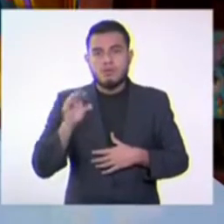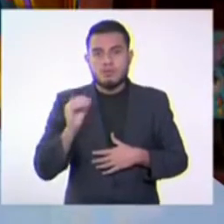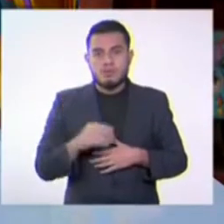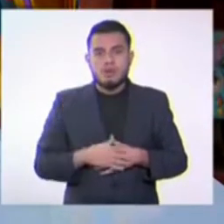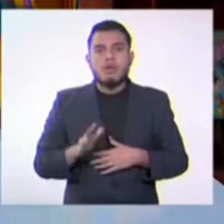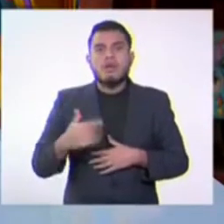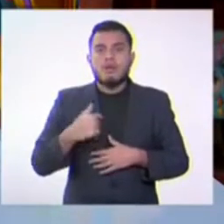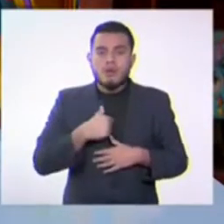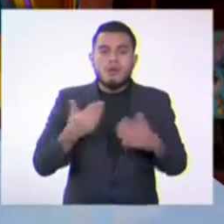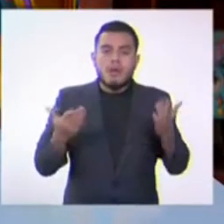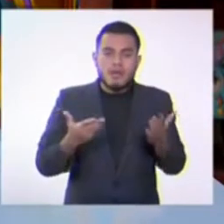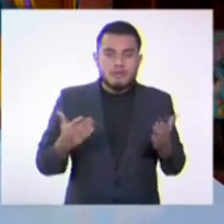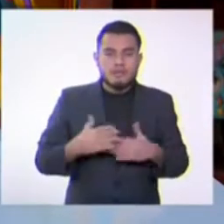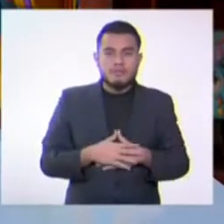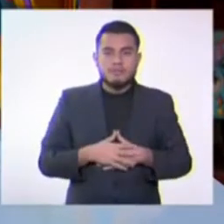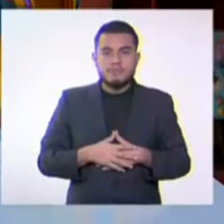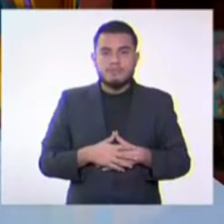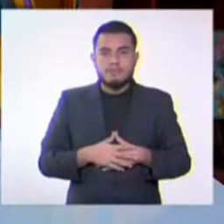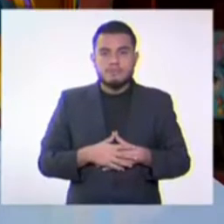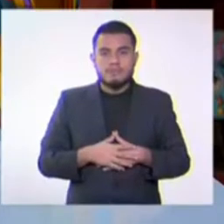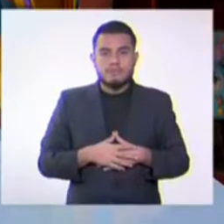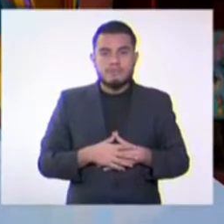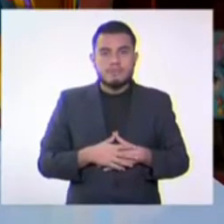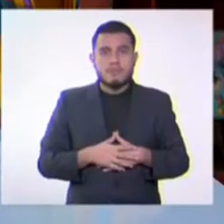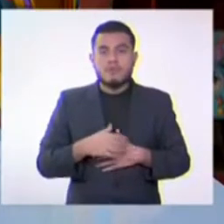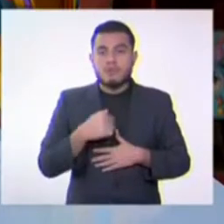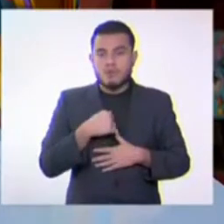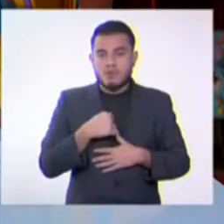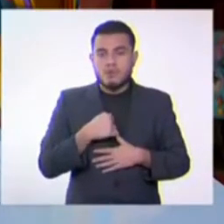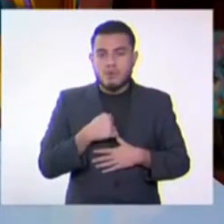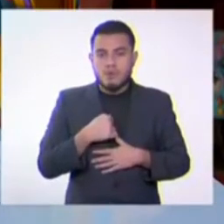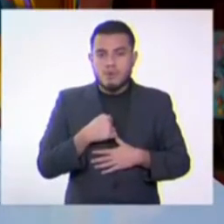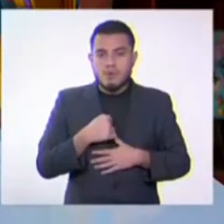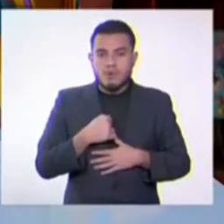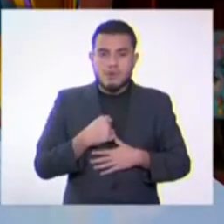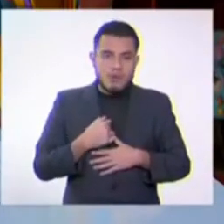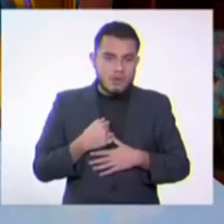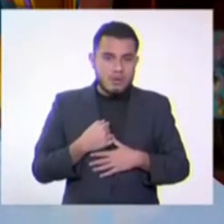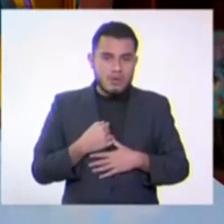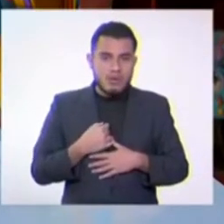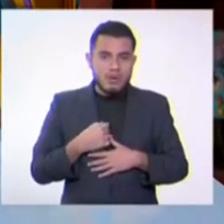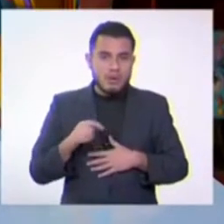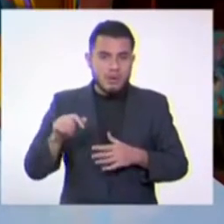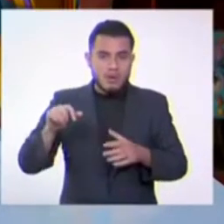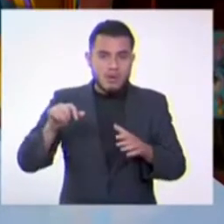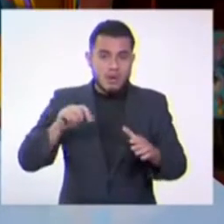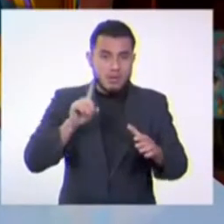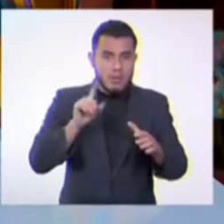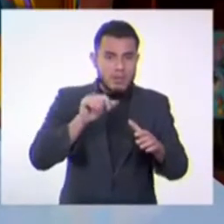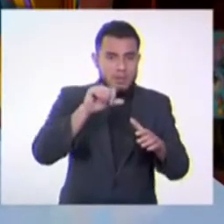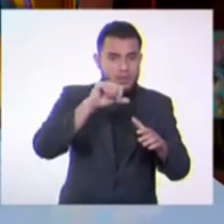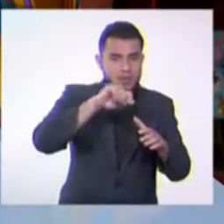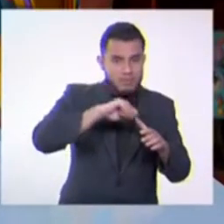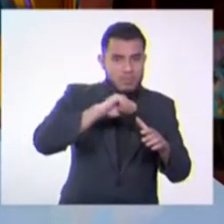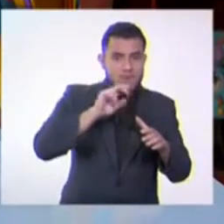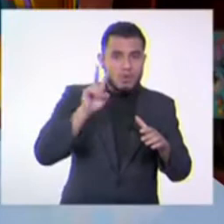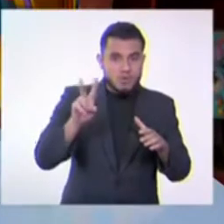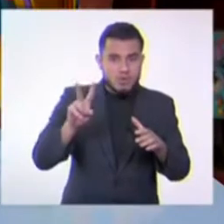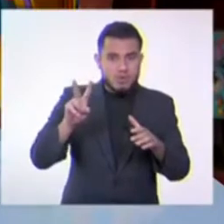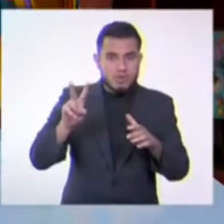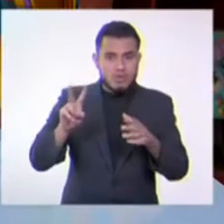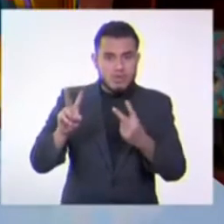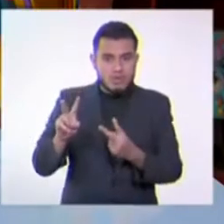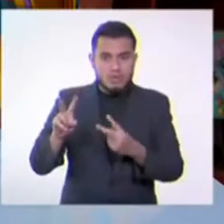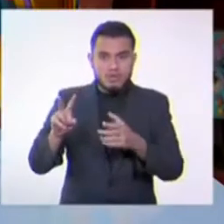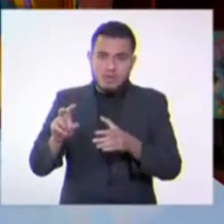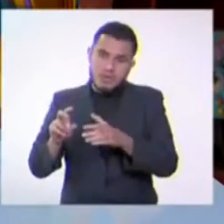es lo que voy a hacer con él? Voy a dejar caer una gota de colorante en el primero, 2 en el segundo